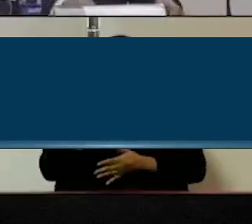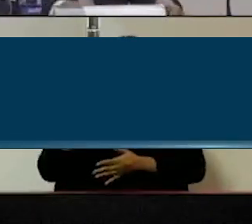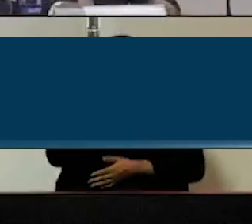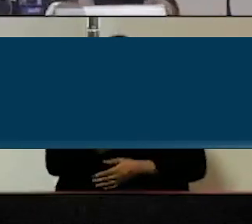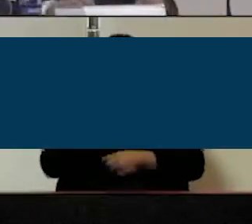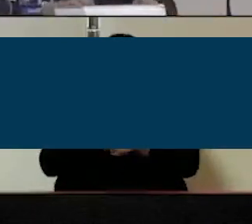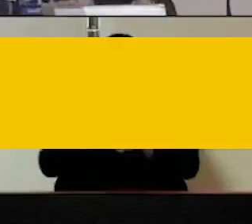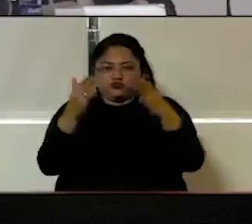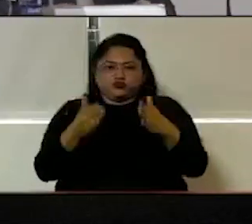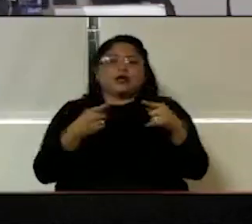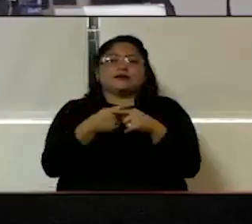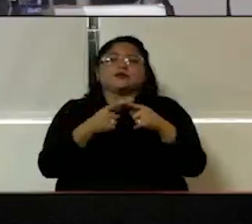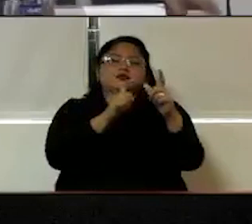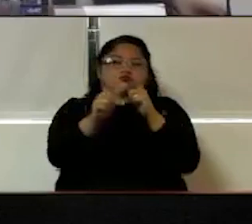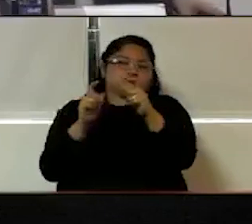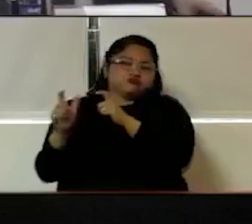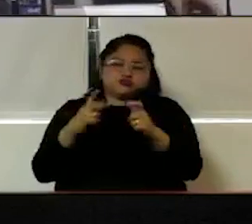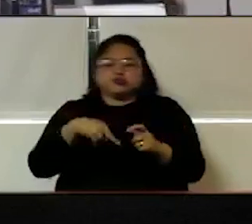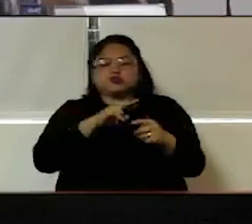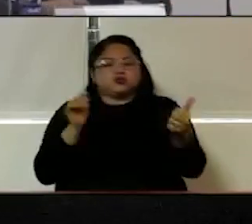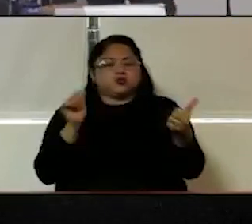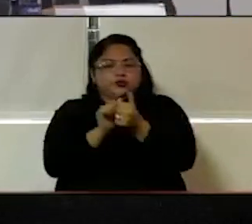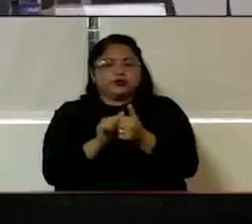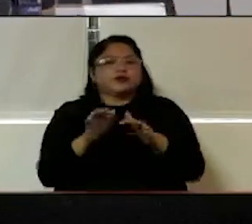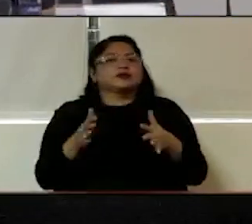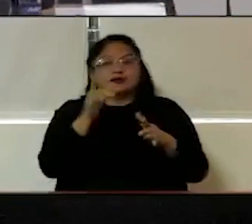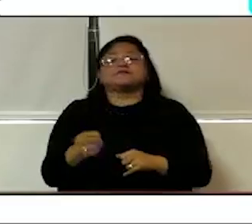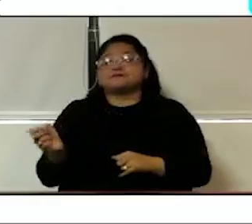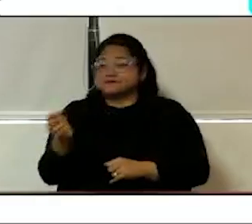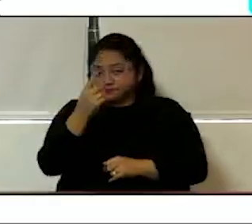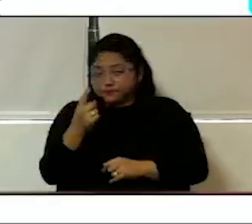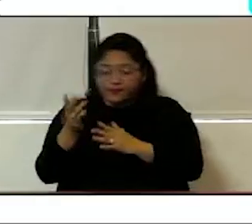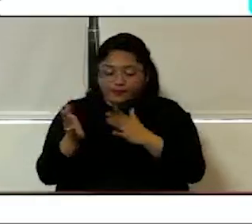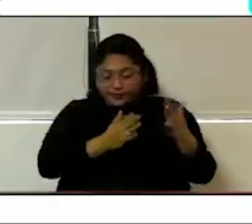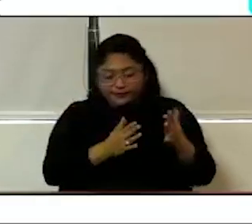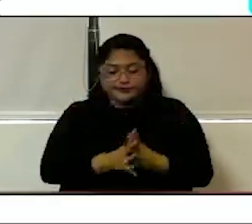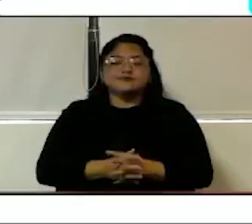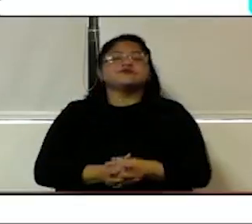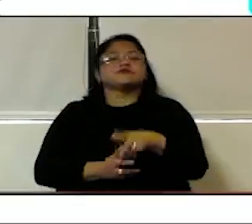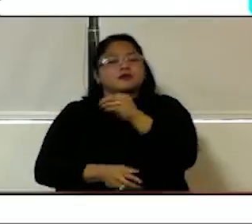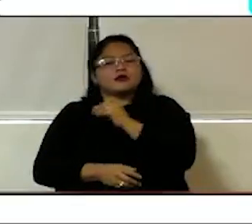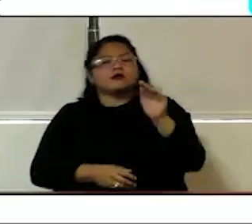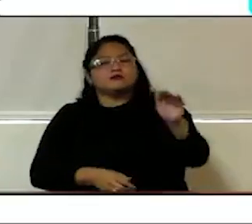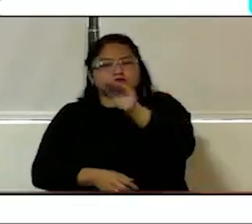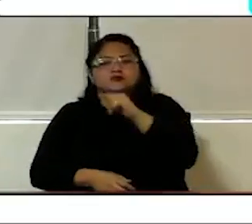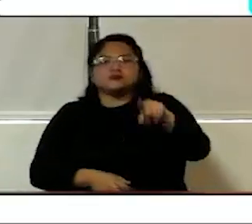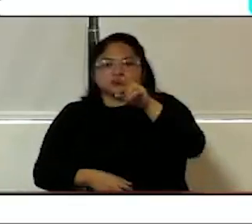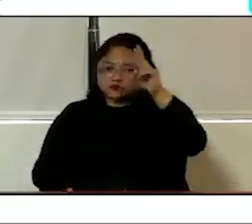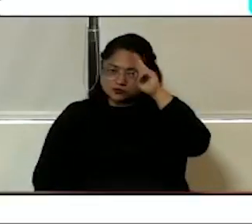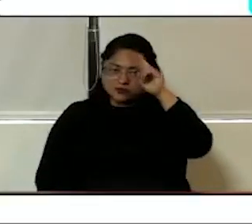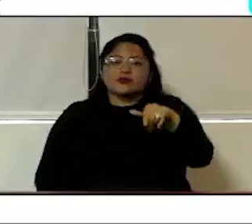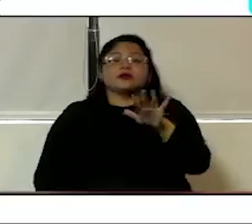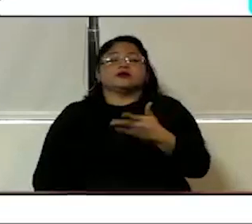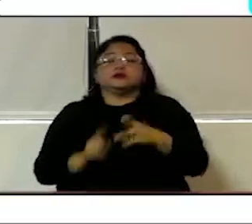inhabilitaciones y solicitudes de arraigo la investigación iniciada en agosto ha revelado vínculos entre las empresas implicadas y otras que